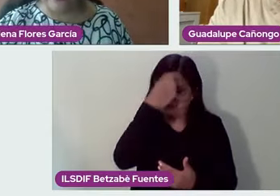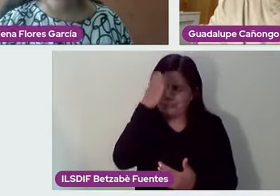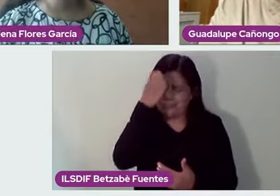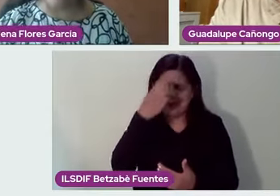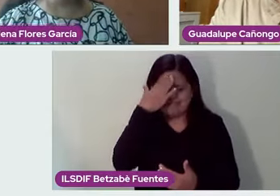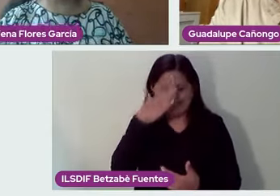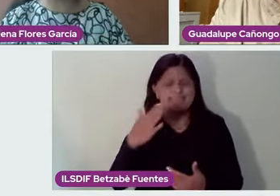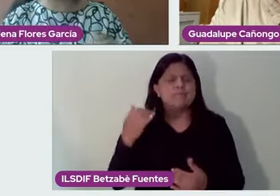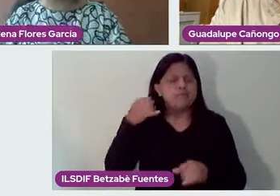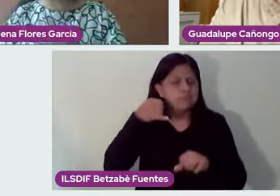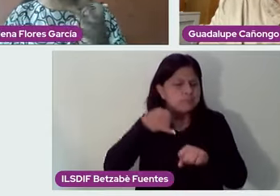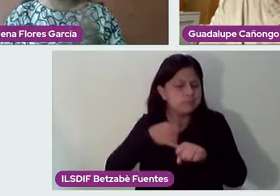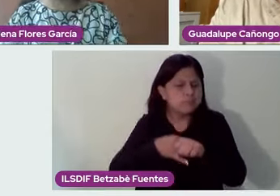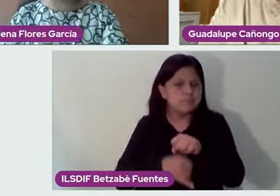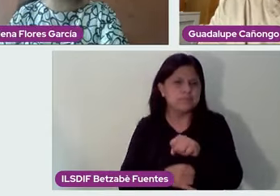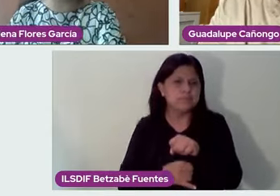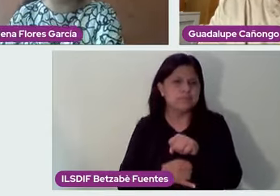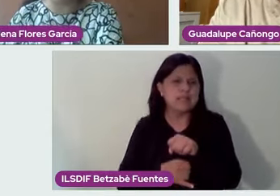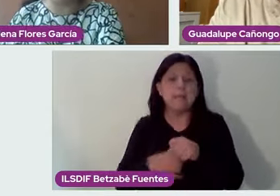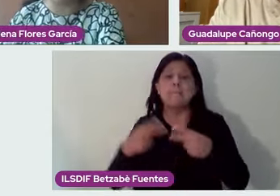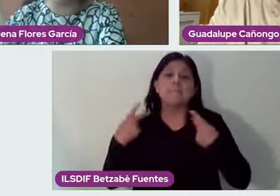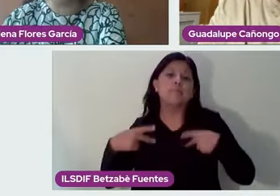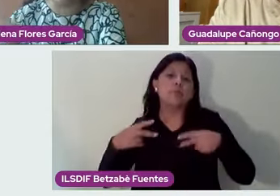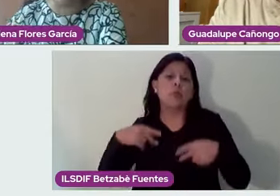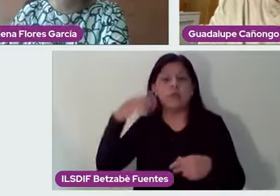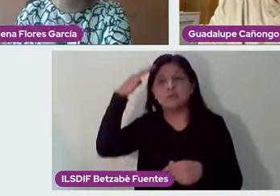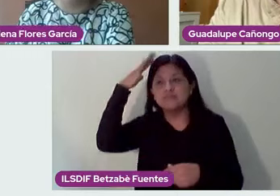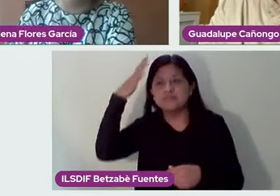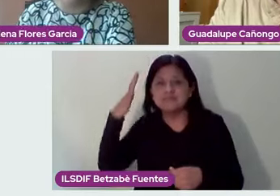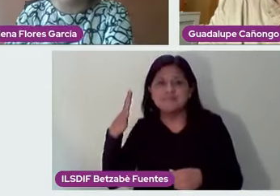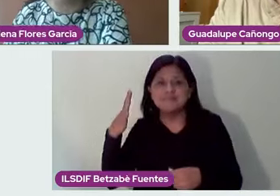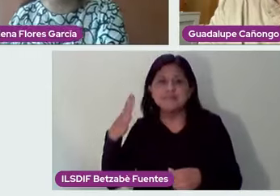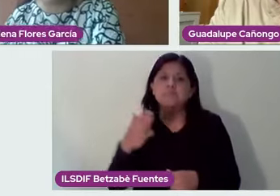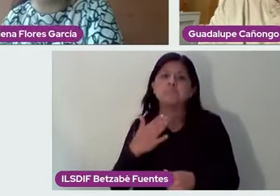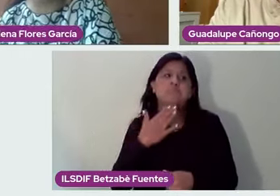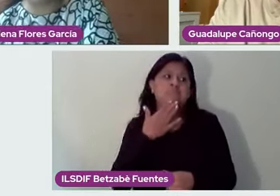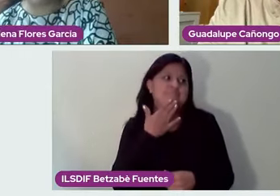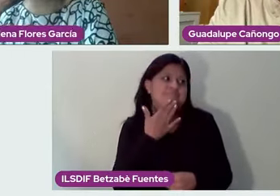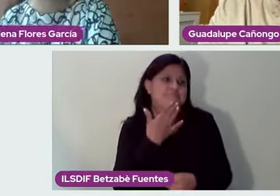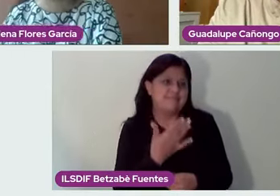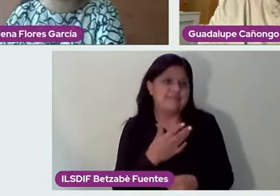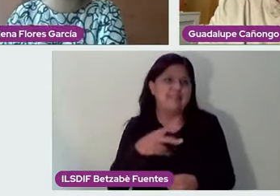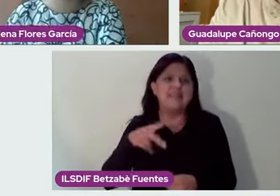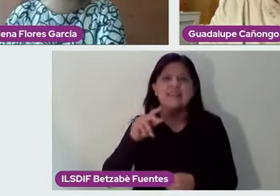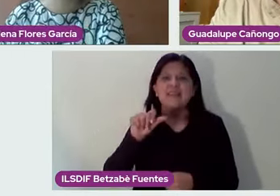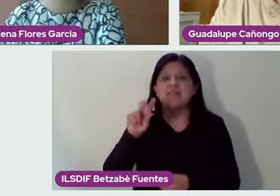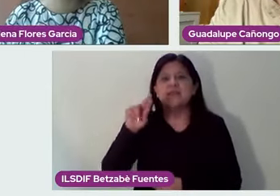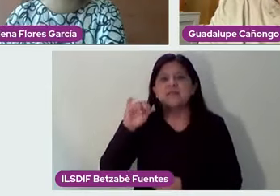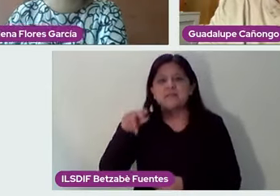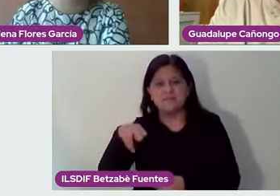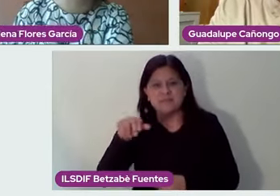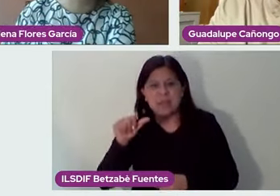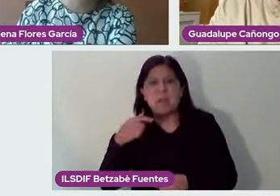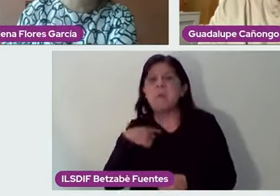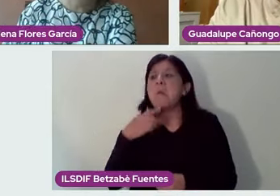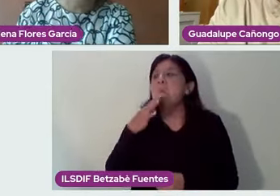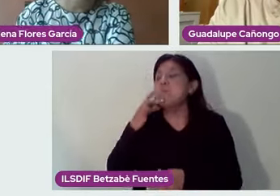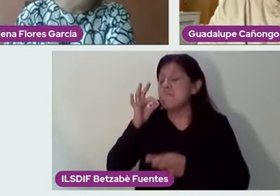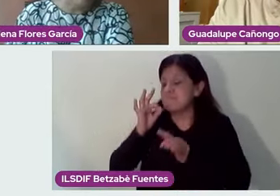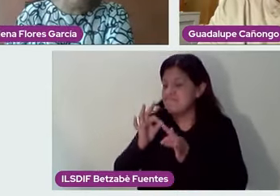materia de personas mayores. Padrísimo, dice mi querida Karina Salazar, que saludamos con mucho, mucho